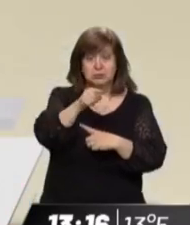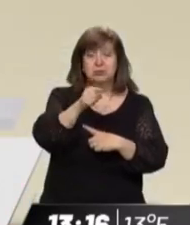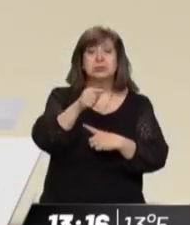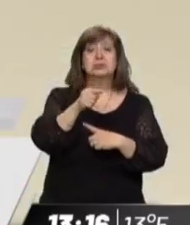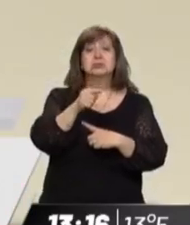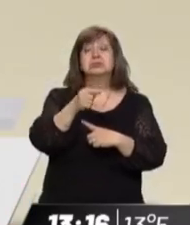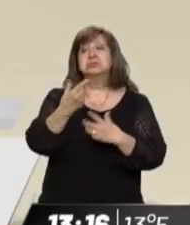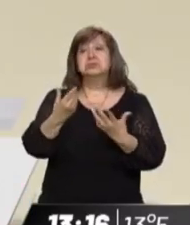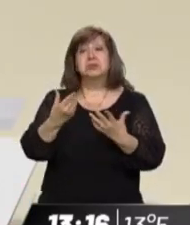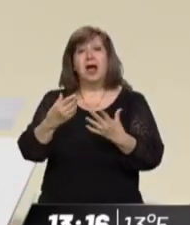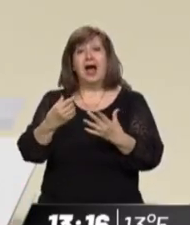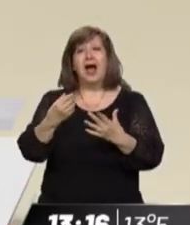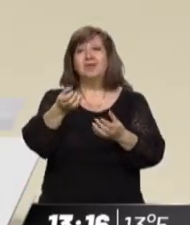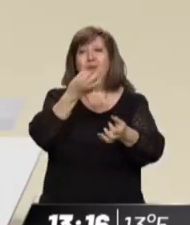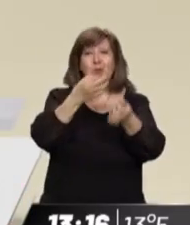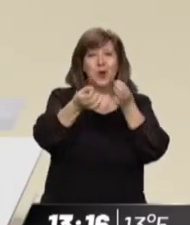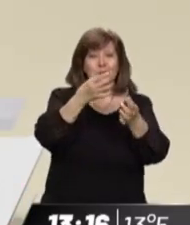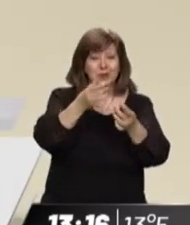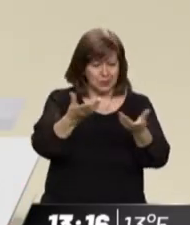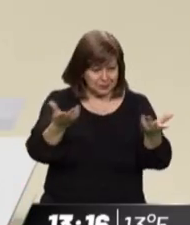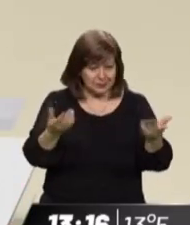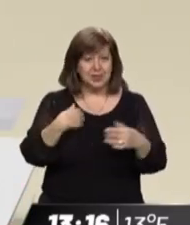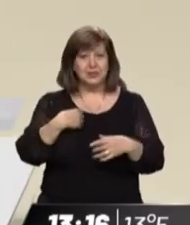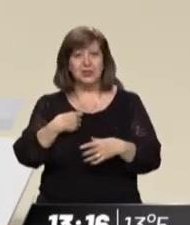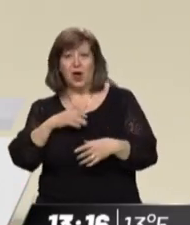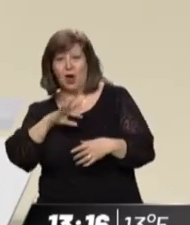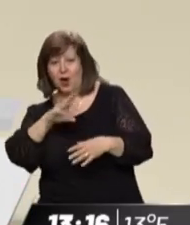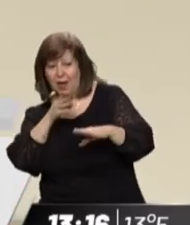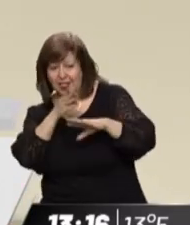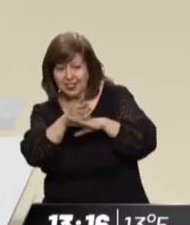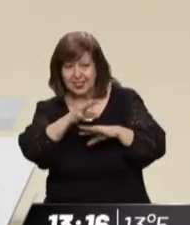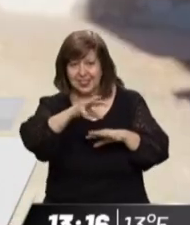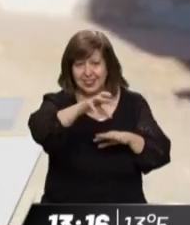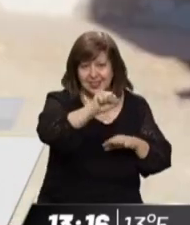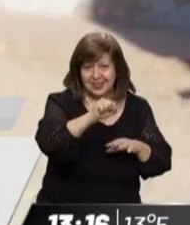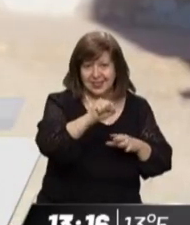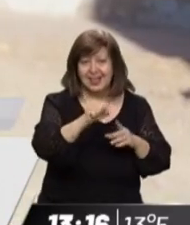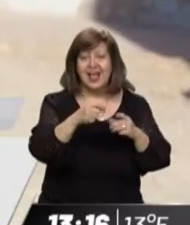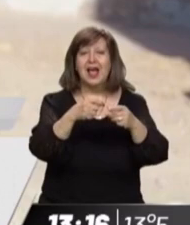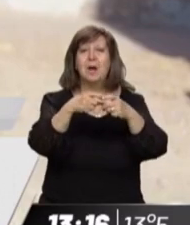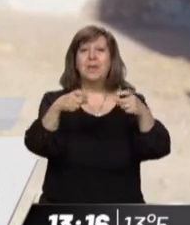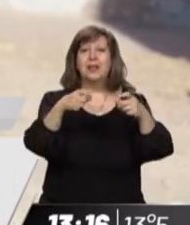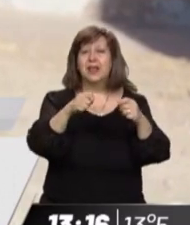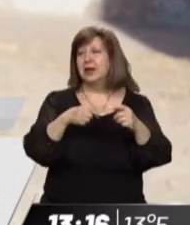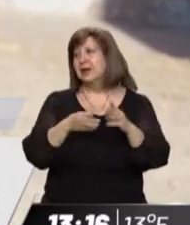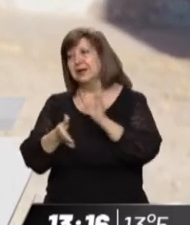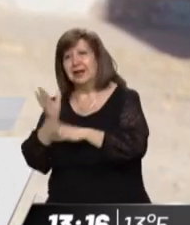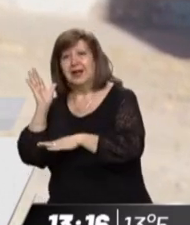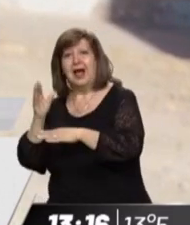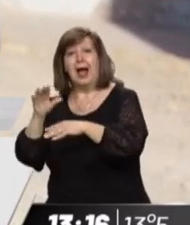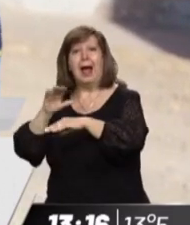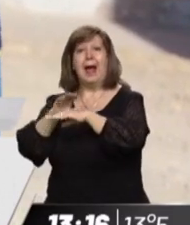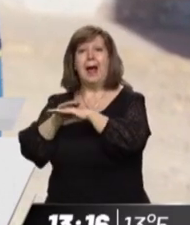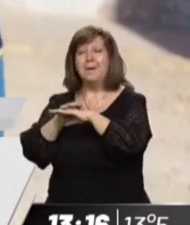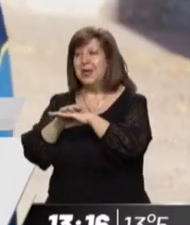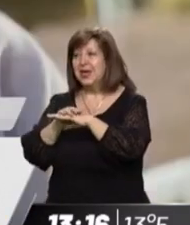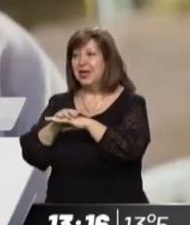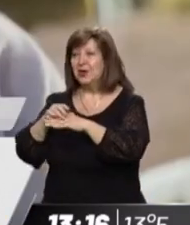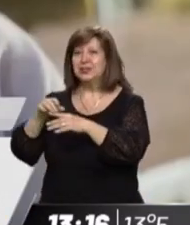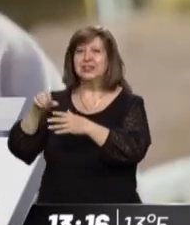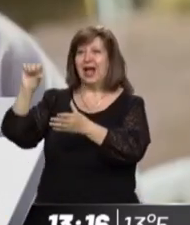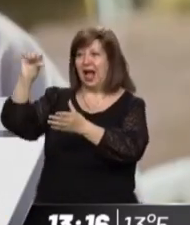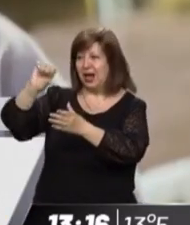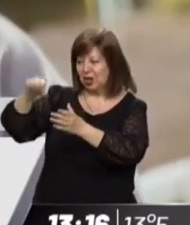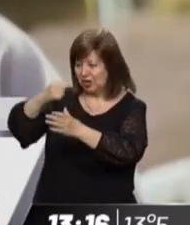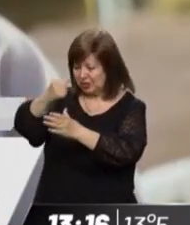por diversión en grupitos que teníamos del barrio. Las tomábamos con alcohol y para nosotros eso era una diversión.